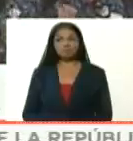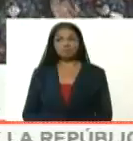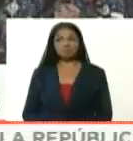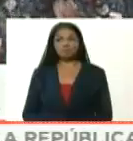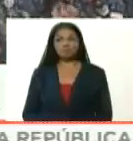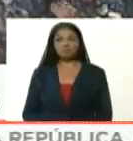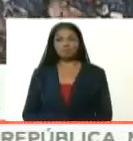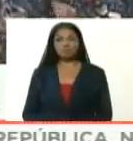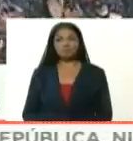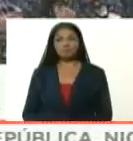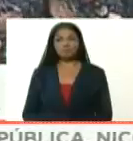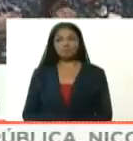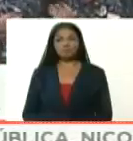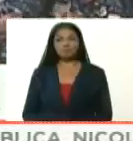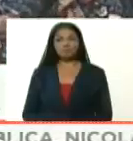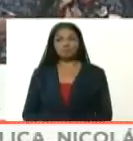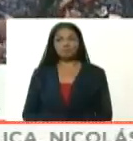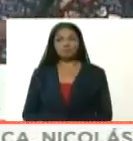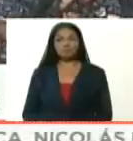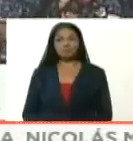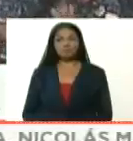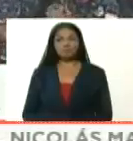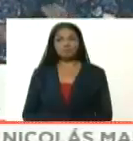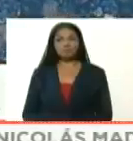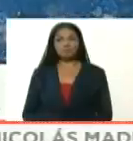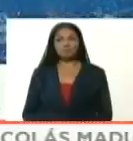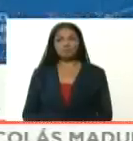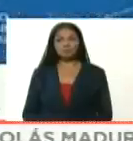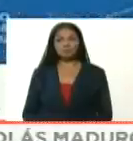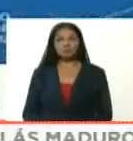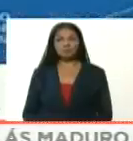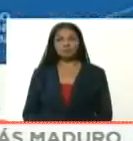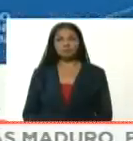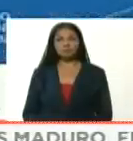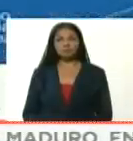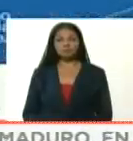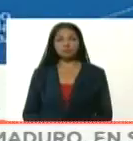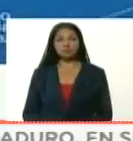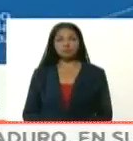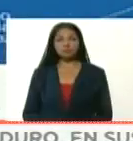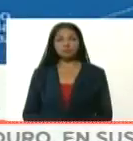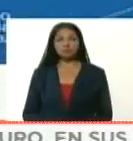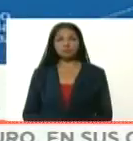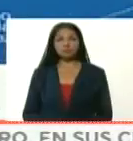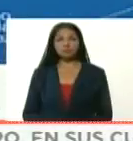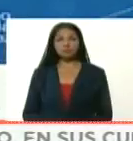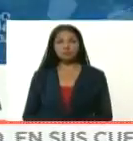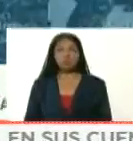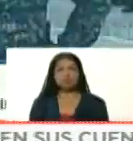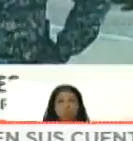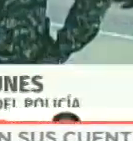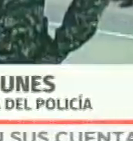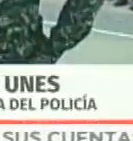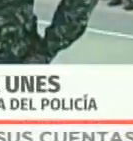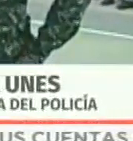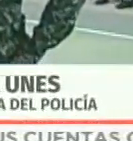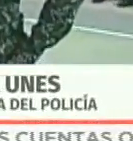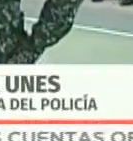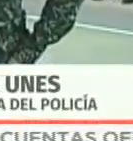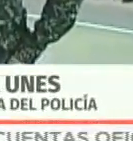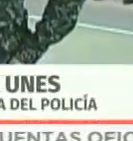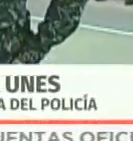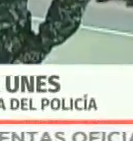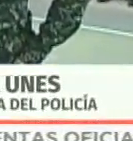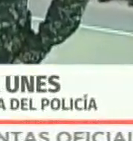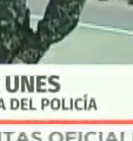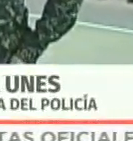Nacional de la República Bolivariana de Venezuela, Nicolás Maduro. Mi comandante en jefe, buenas tardes. Buenas tardes. Permiso